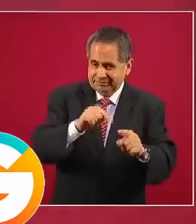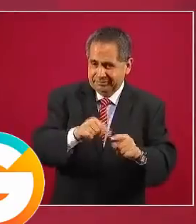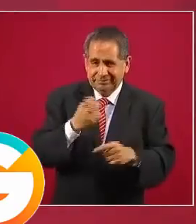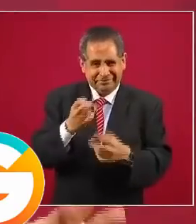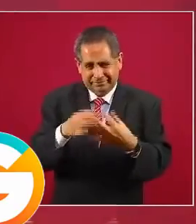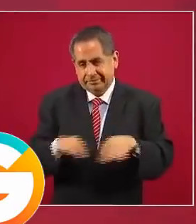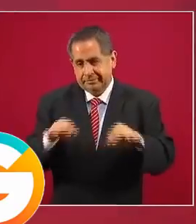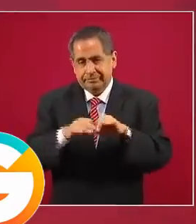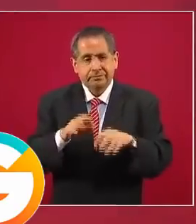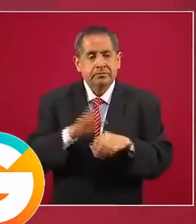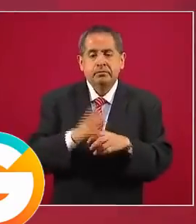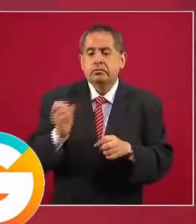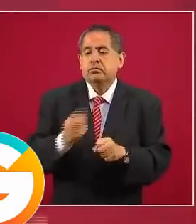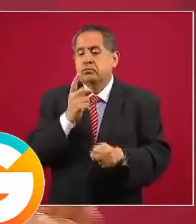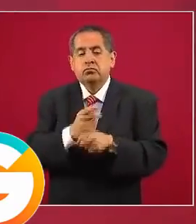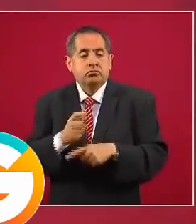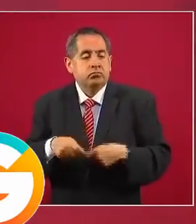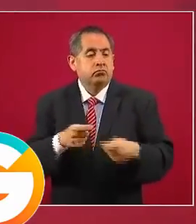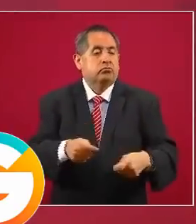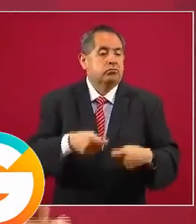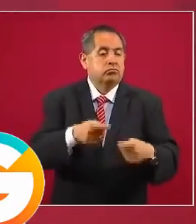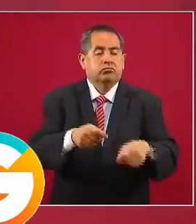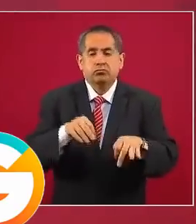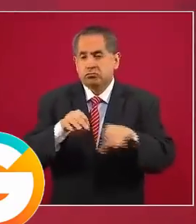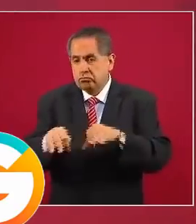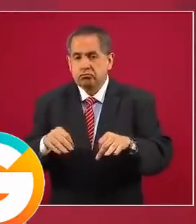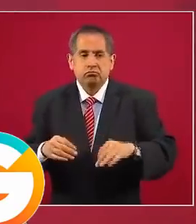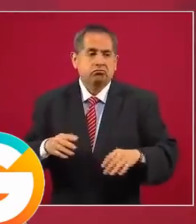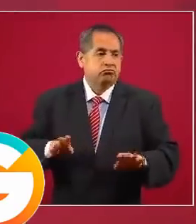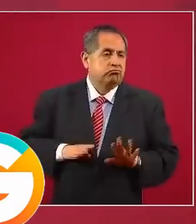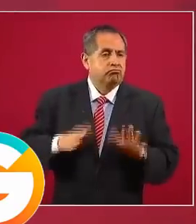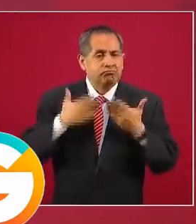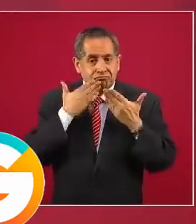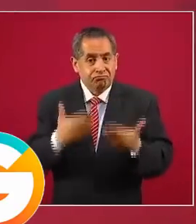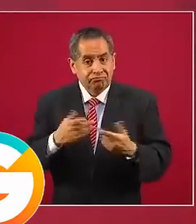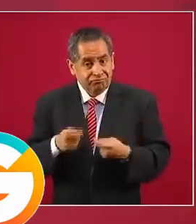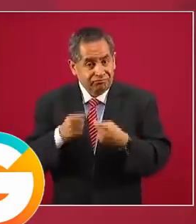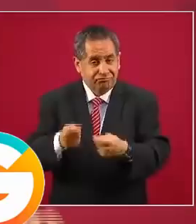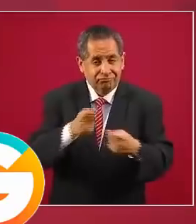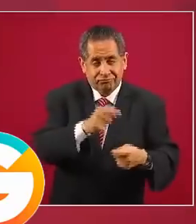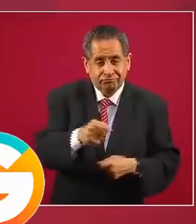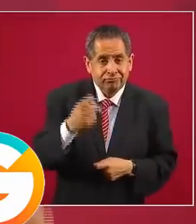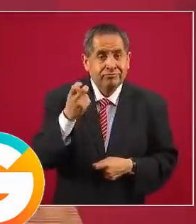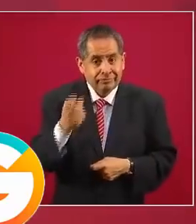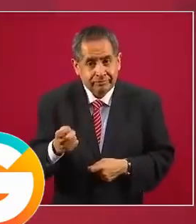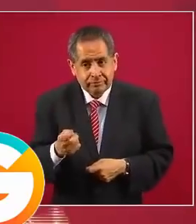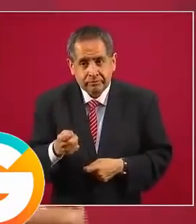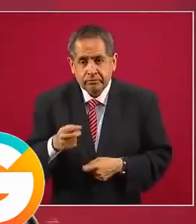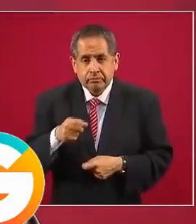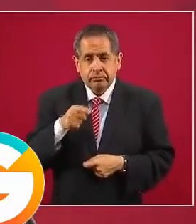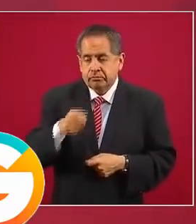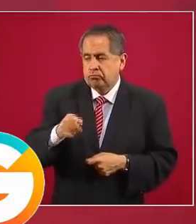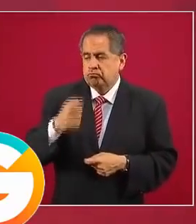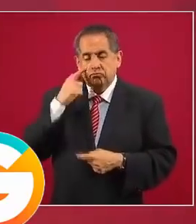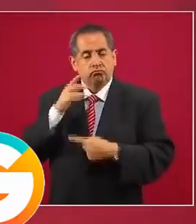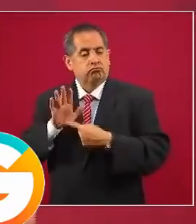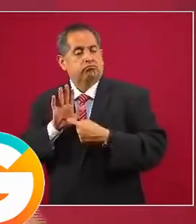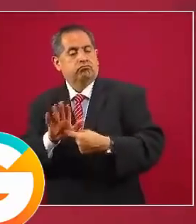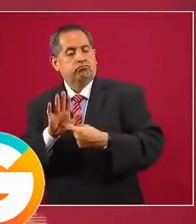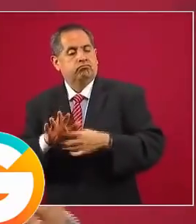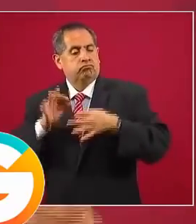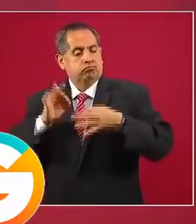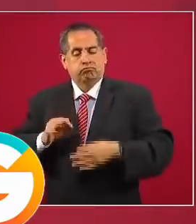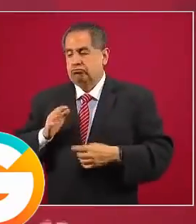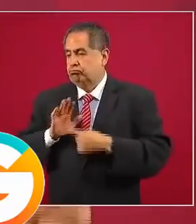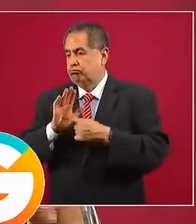entre más oportunidades de trabajo, de bienestar, entre más buenos ejemplos se